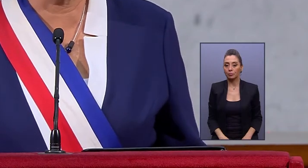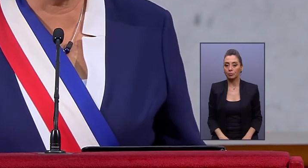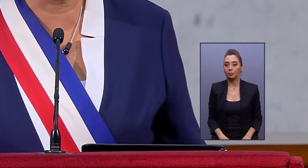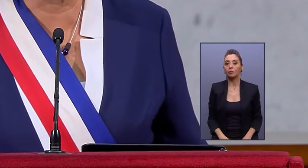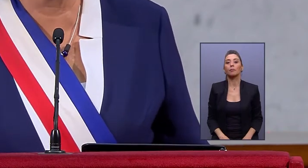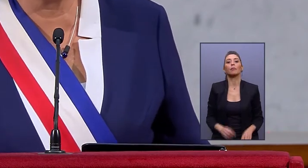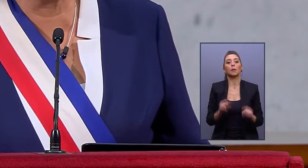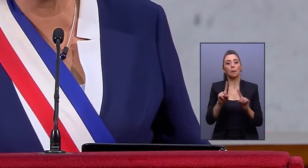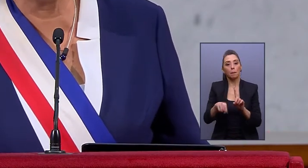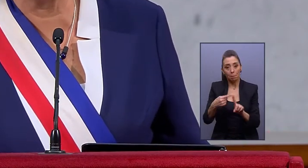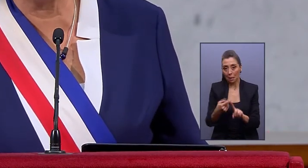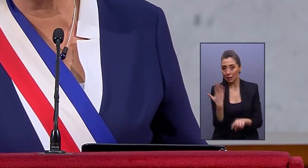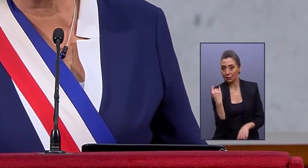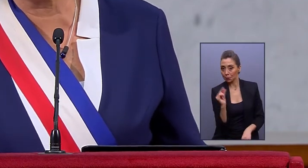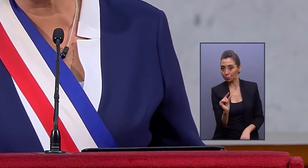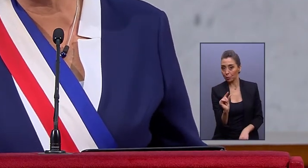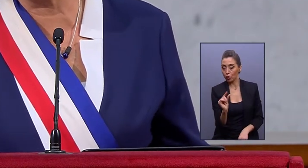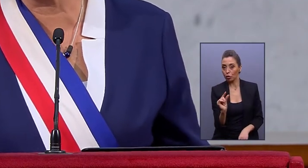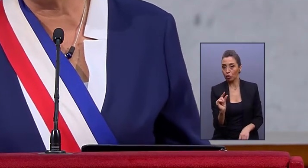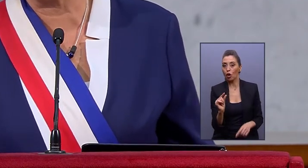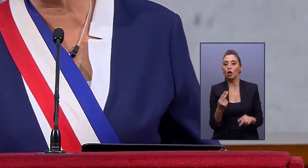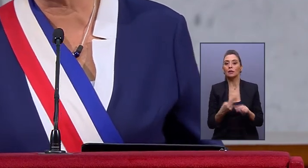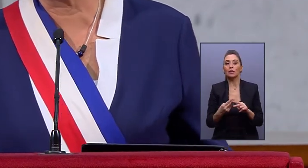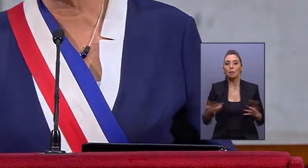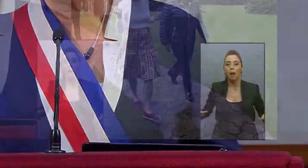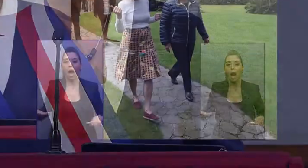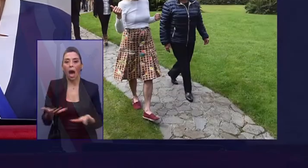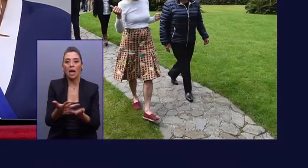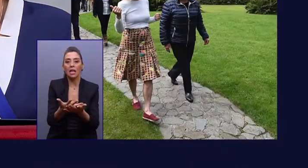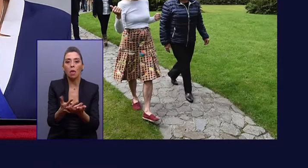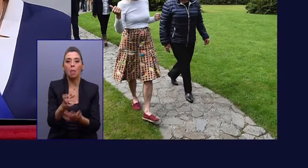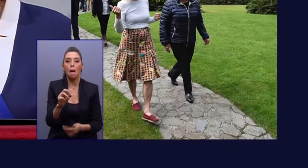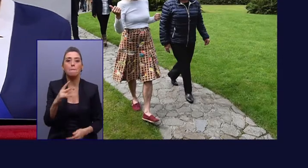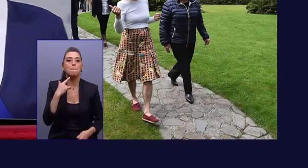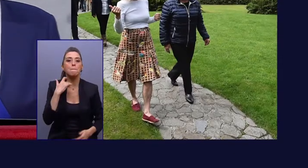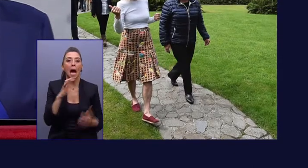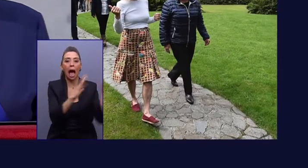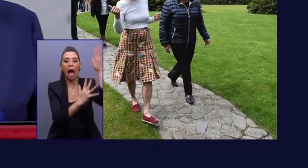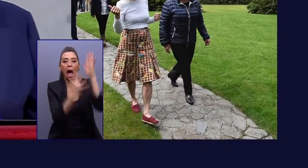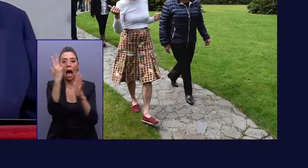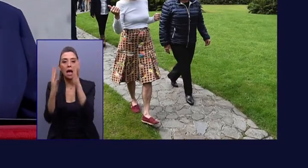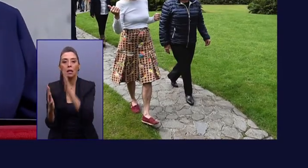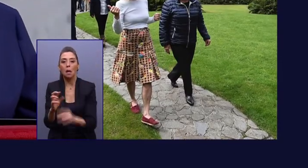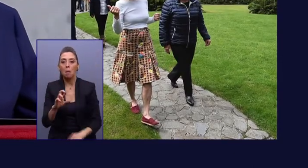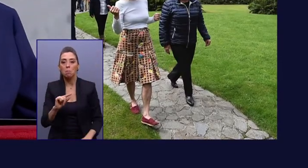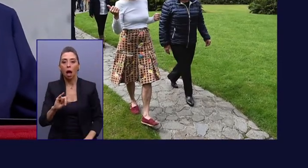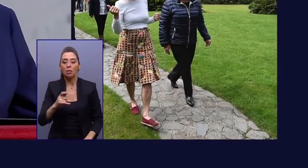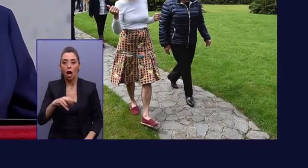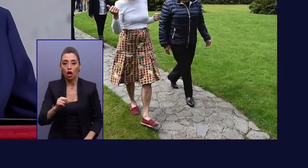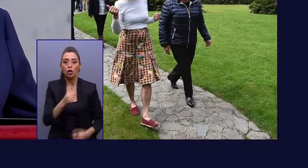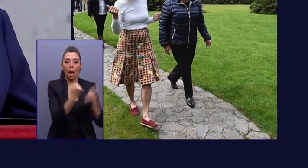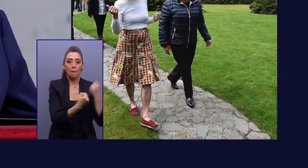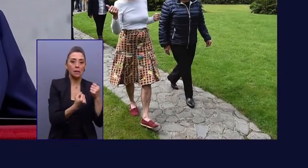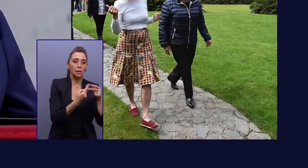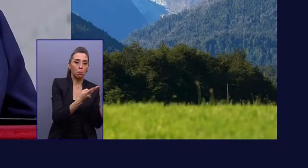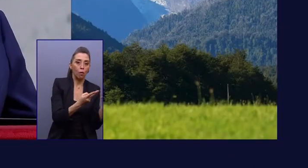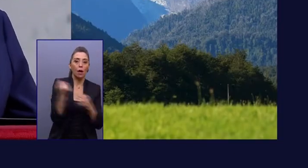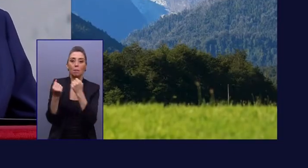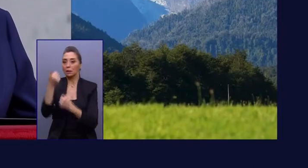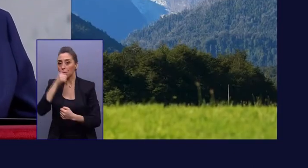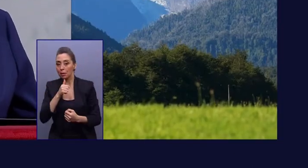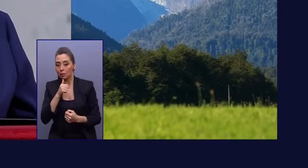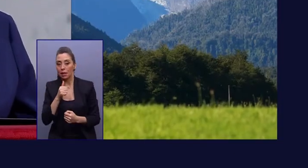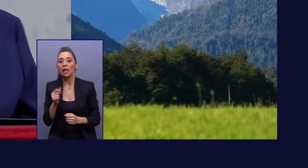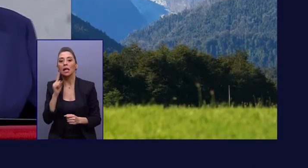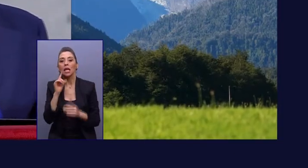A esto se sumó recientemente la Red de Parques de la Patagonia, un ejemplo de colaboración público-privada que nace de la obra de